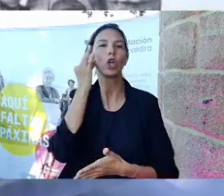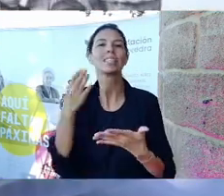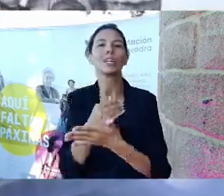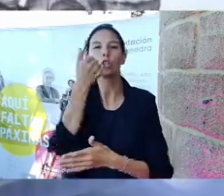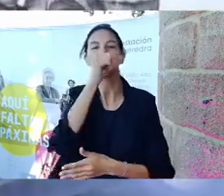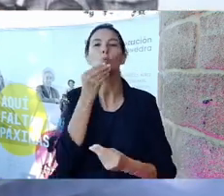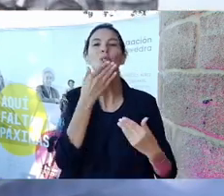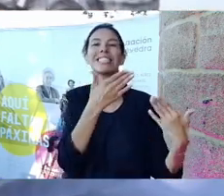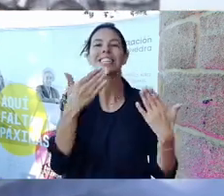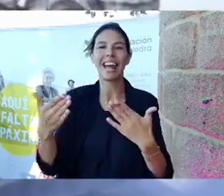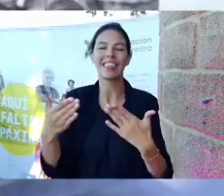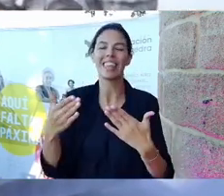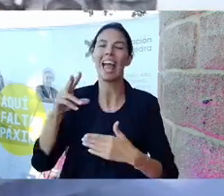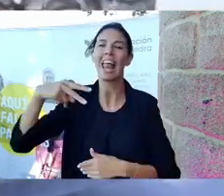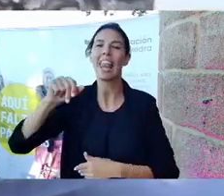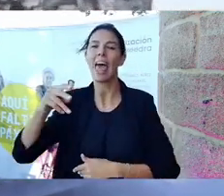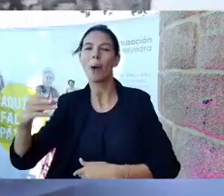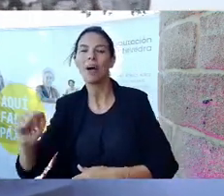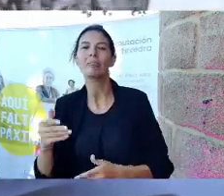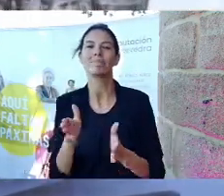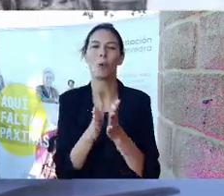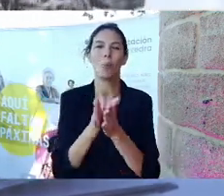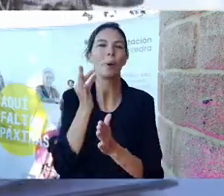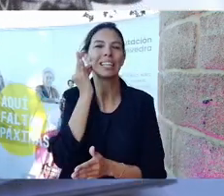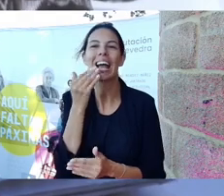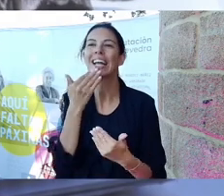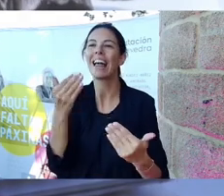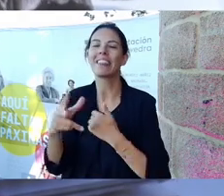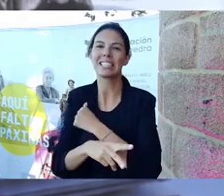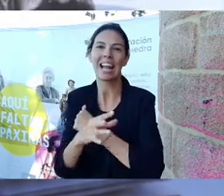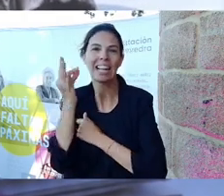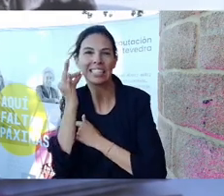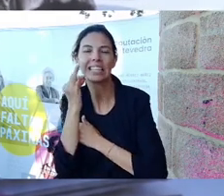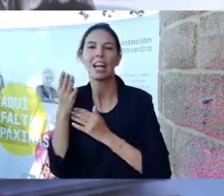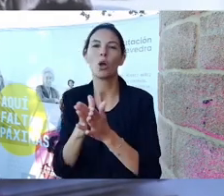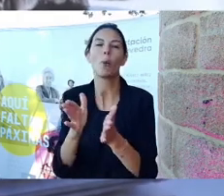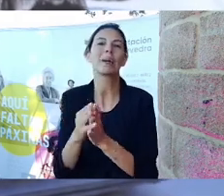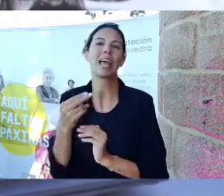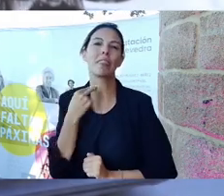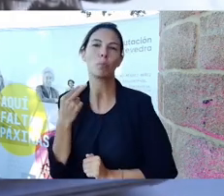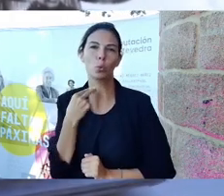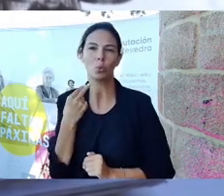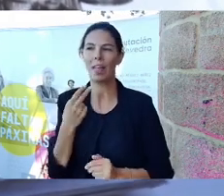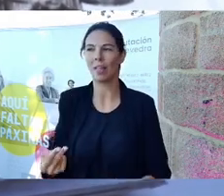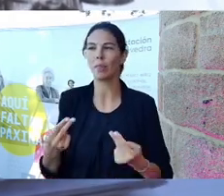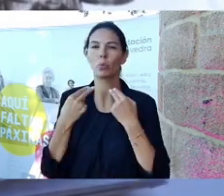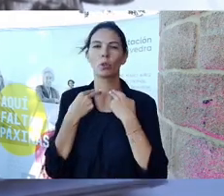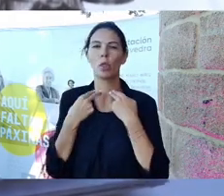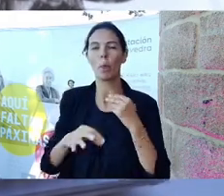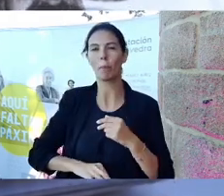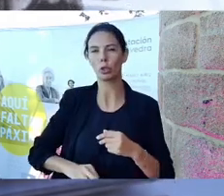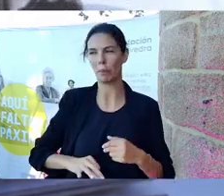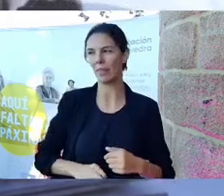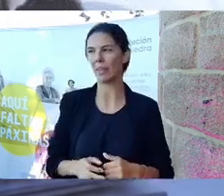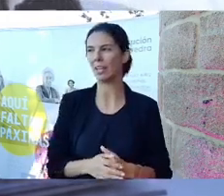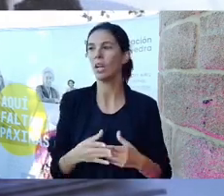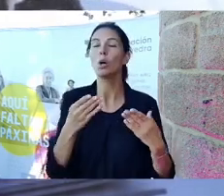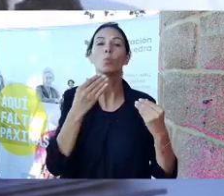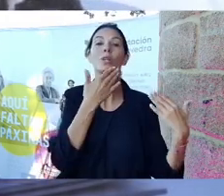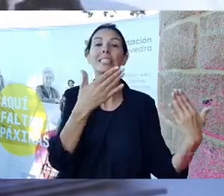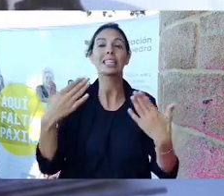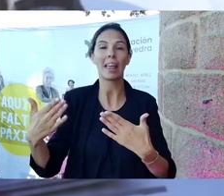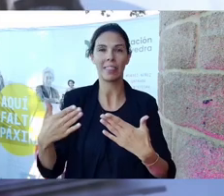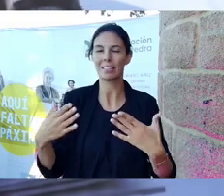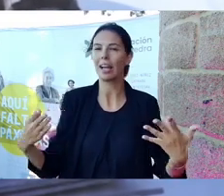Boa tarde a todas e a todos. Moitísimas gracias, Nava, compañeira, gracias alcaldesa e compañeira diputada na Diputación de